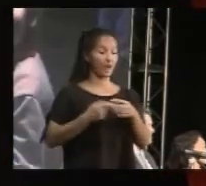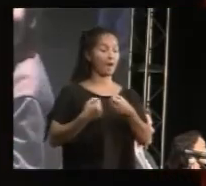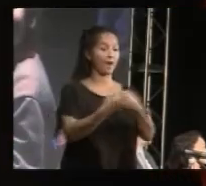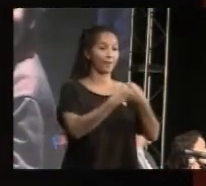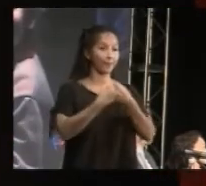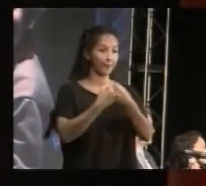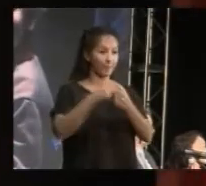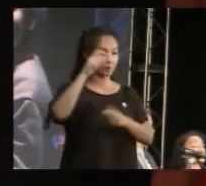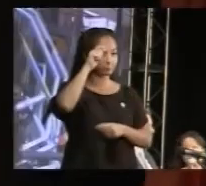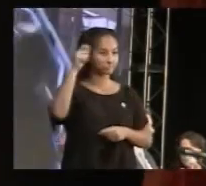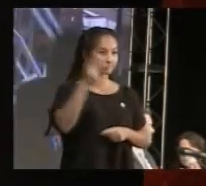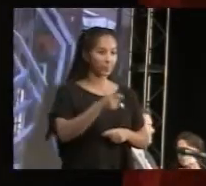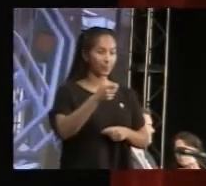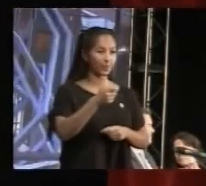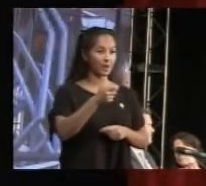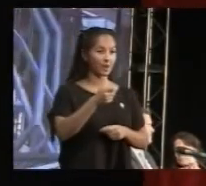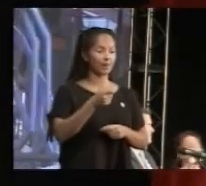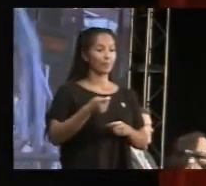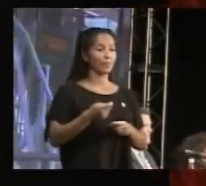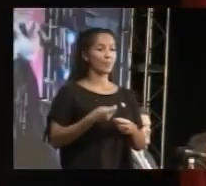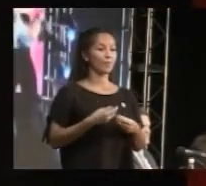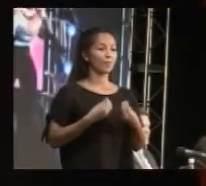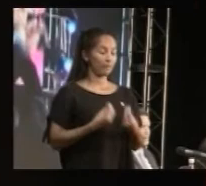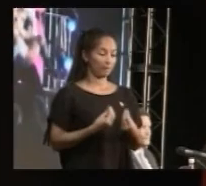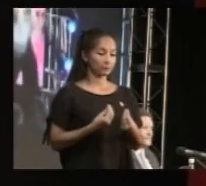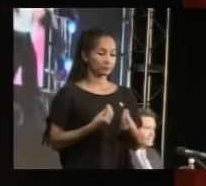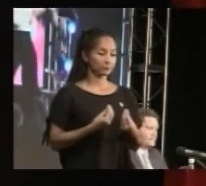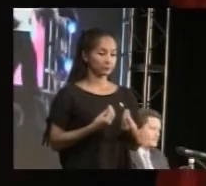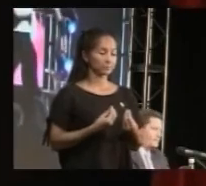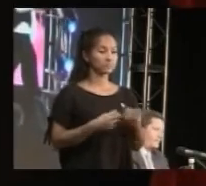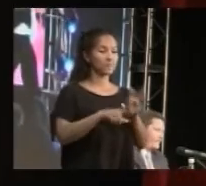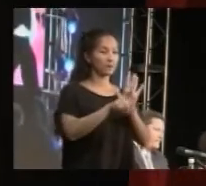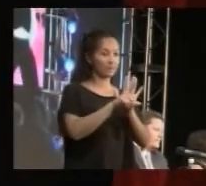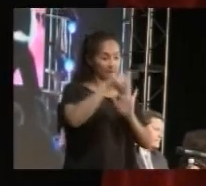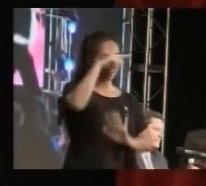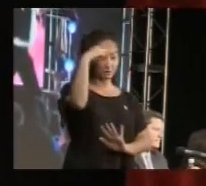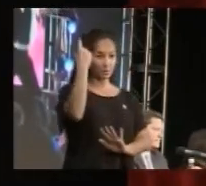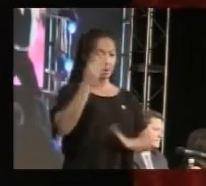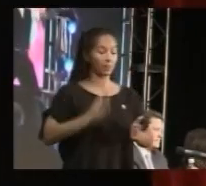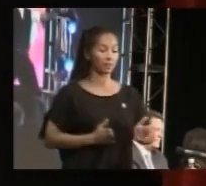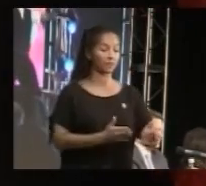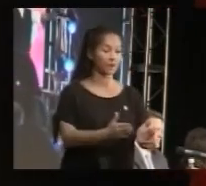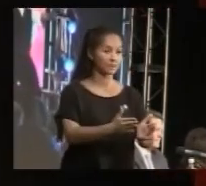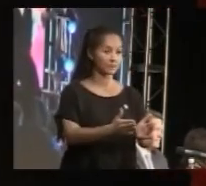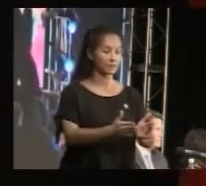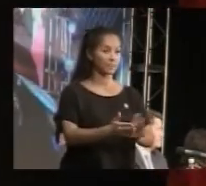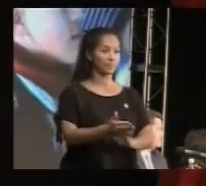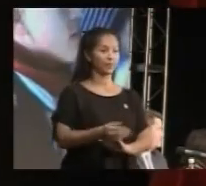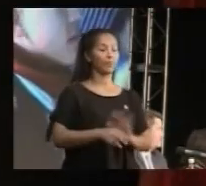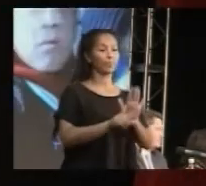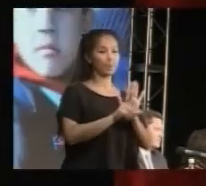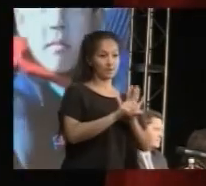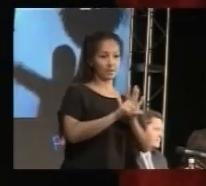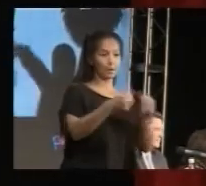con el Juzgado de Ejecución de Pena de la provincia, dando cumplimiento estricto a lo establecido en la Ley Nacional de Tránsito con relación a la licencia